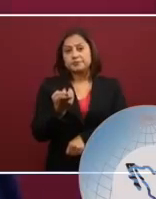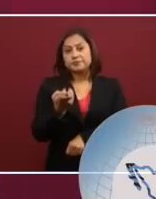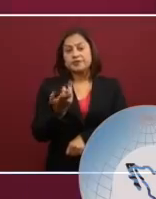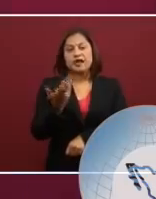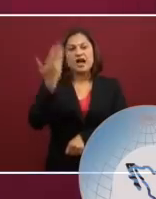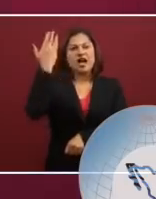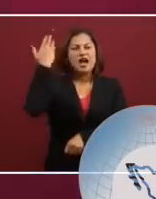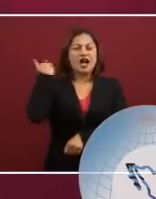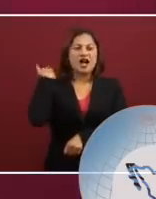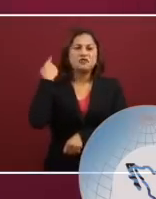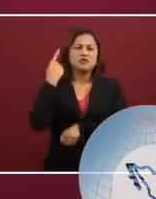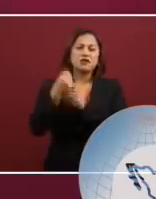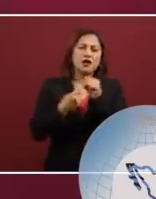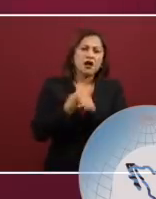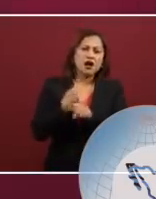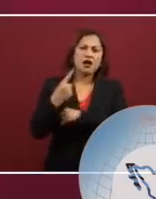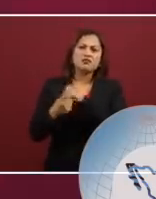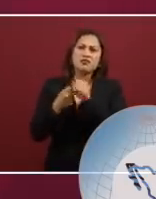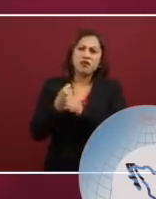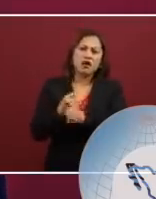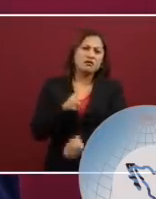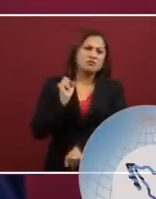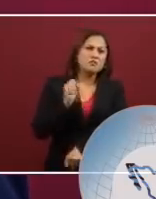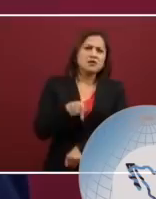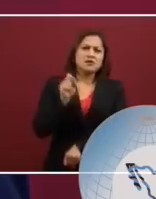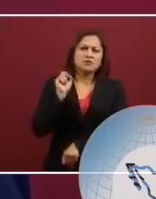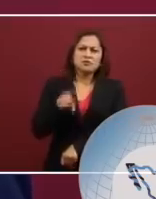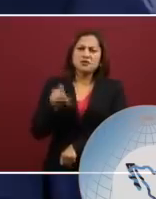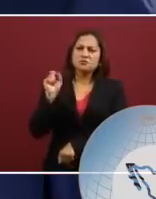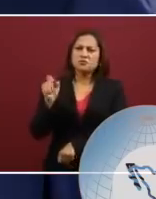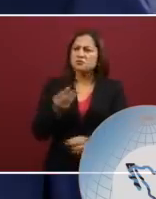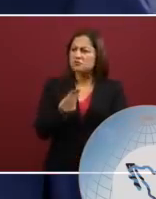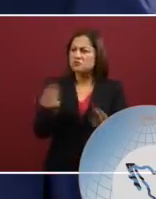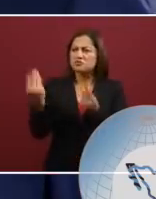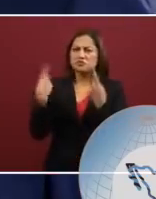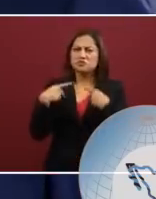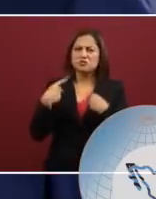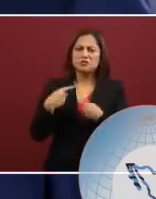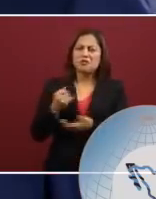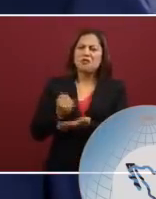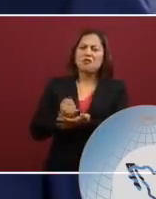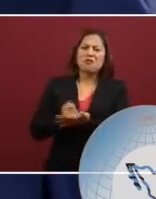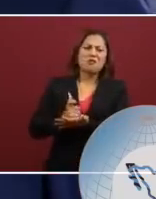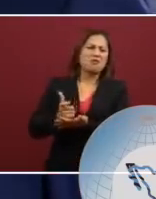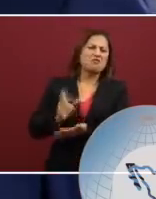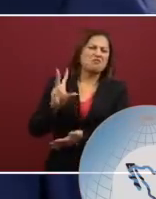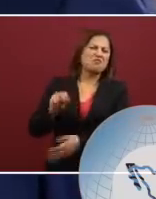condonaban año con año miles de millones de pesos,